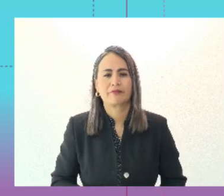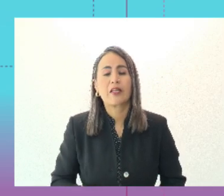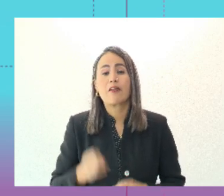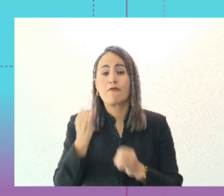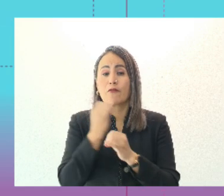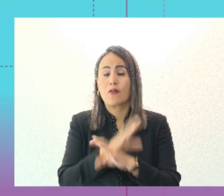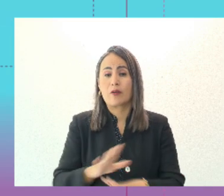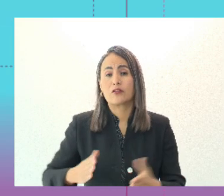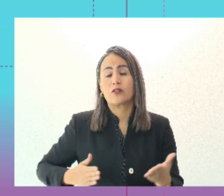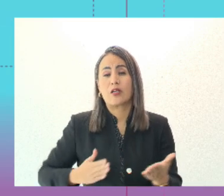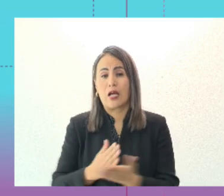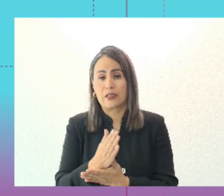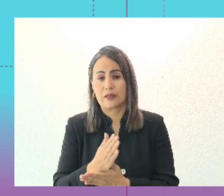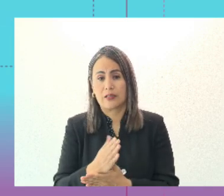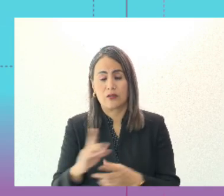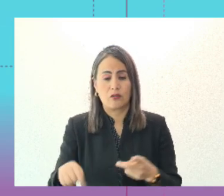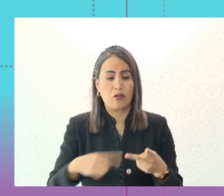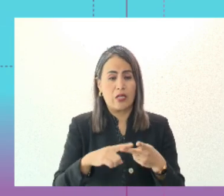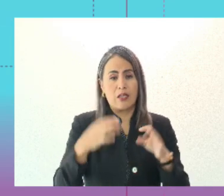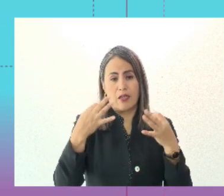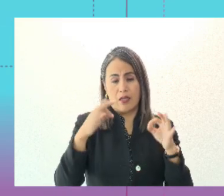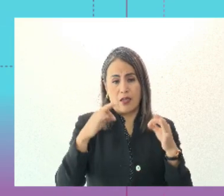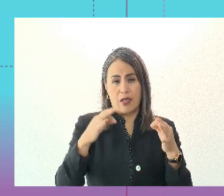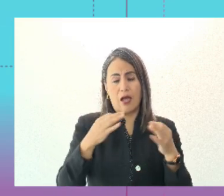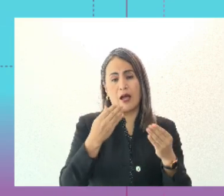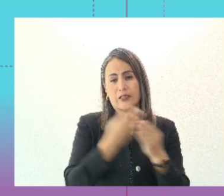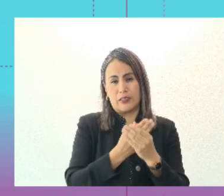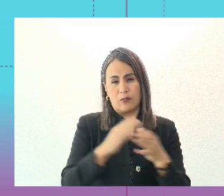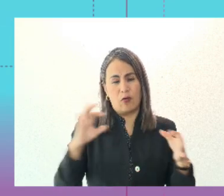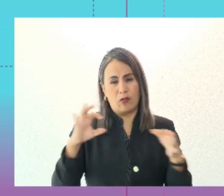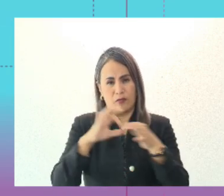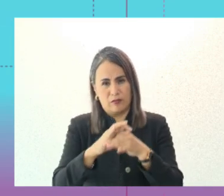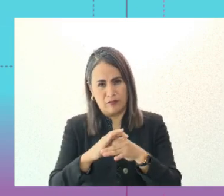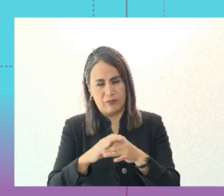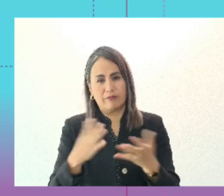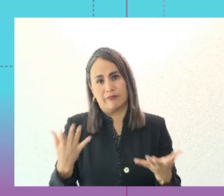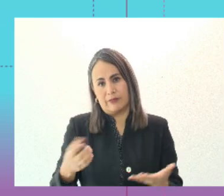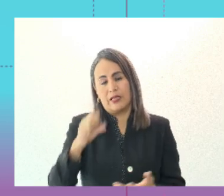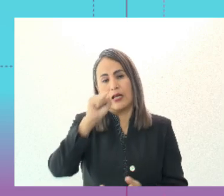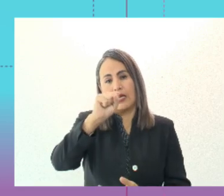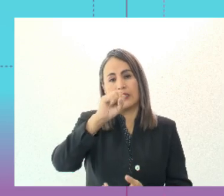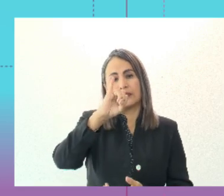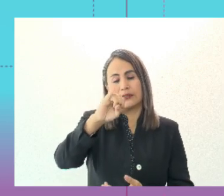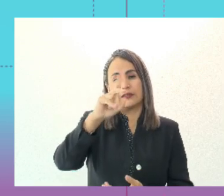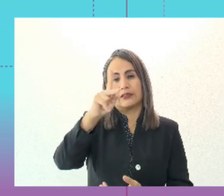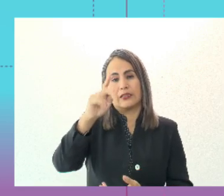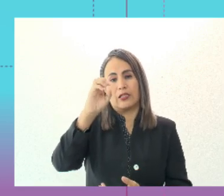a la información y los archivos están vinculados. ¿Por qué? ¿Qué creen? Pregúntenle al CIPOT si no se basa en documentos.